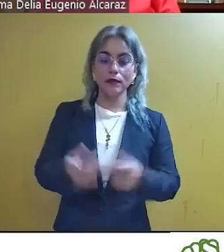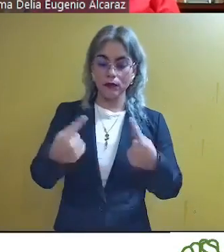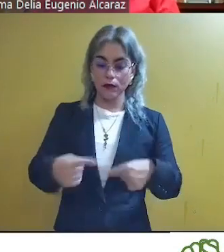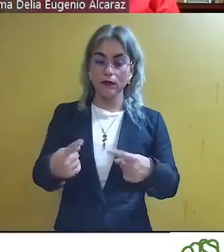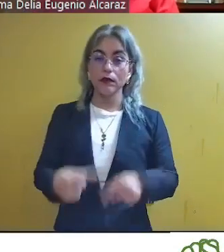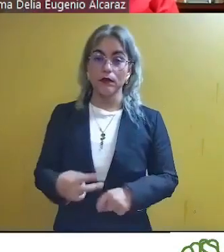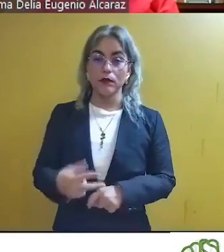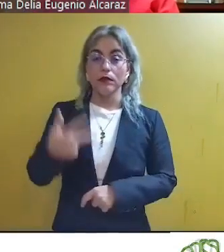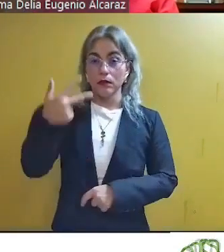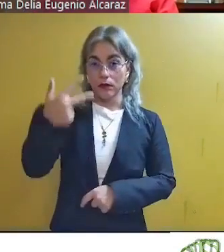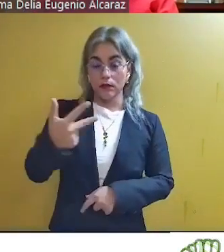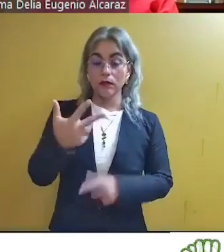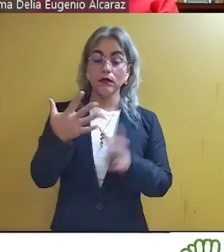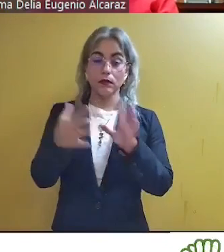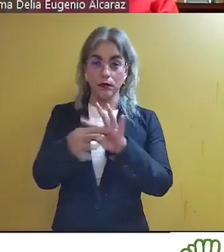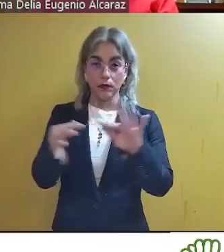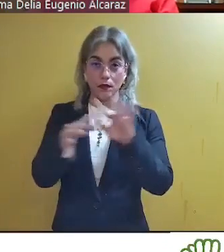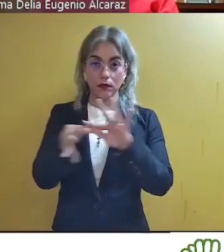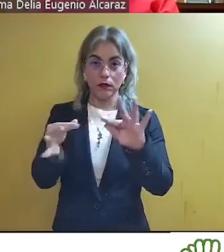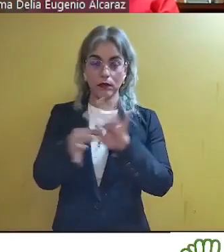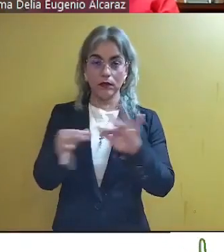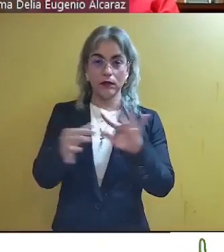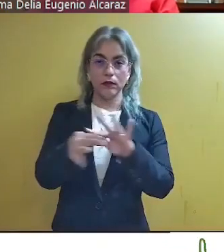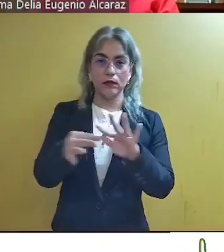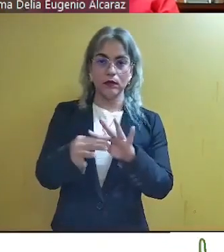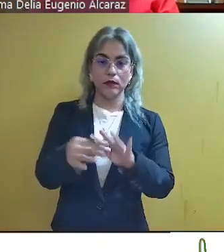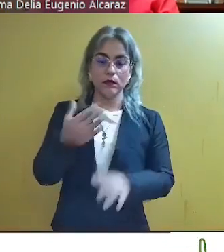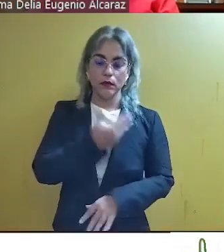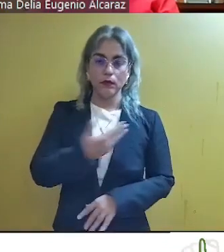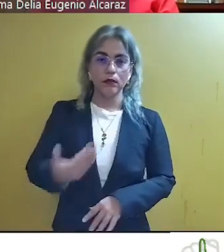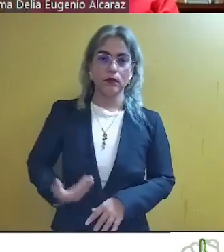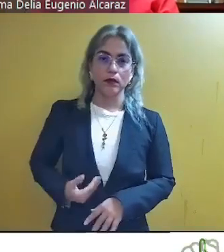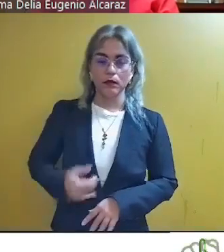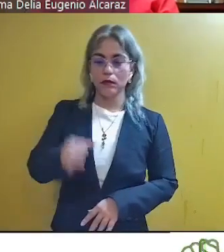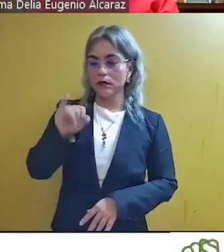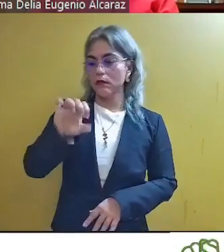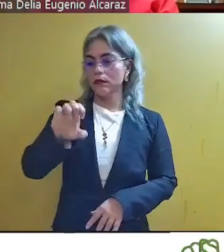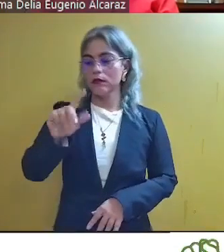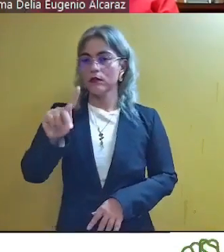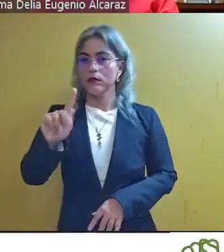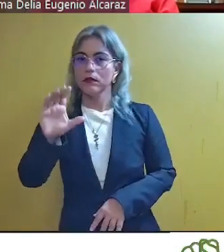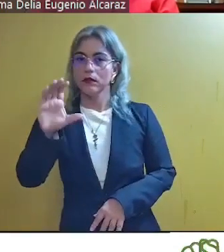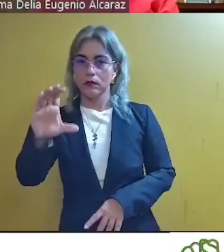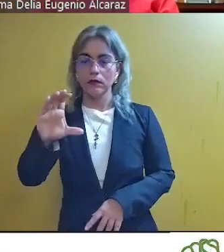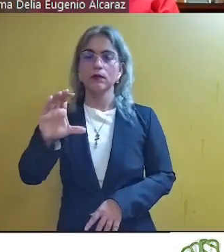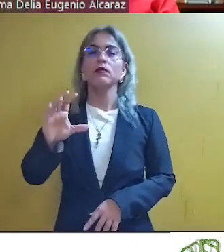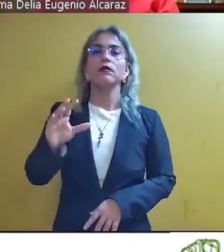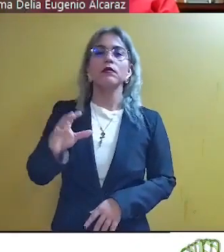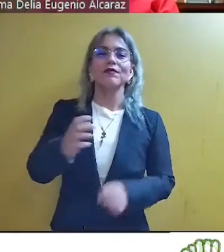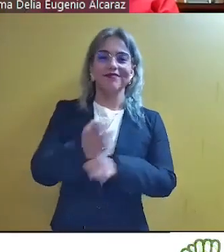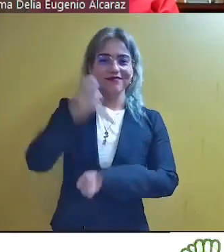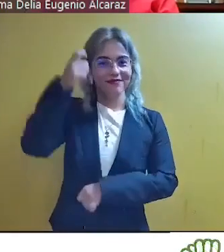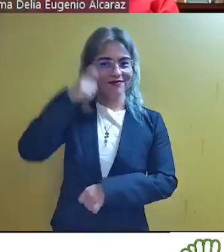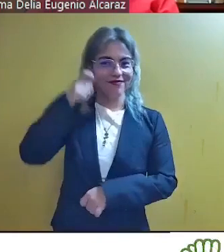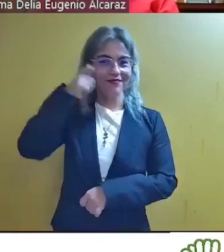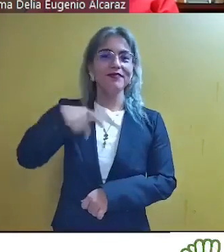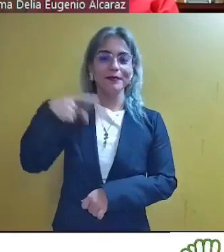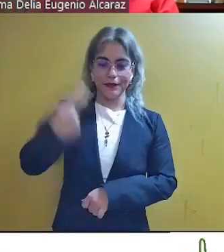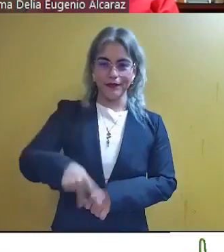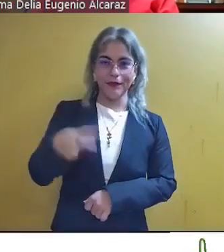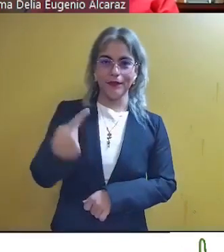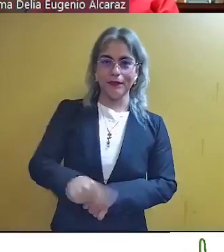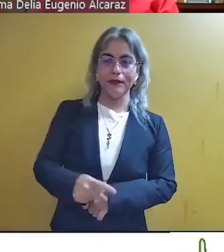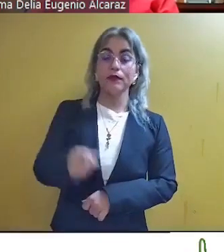efectos ordenados, así como conminar a la presidenta del Instituto Electoral y de Participación Ciudadana del Estado de Guerrero para que